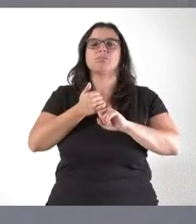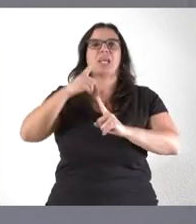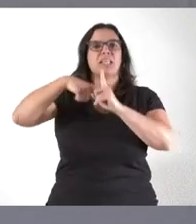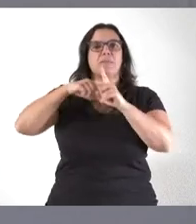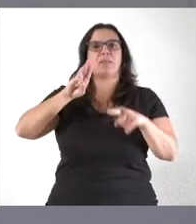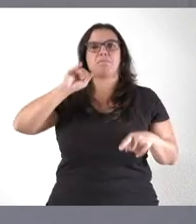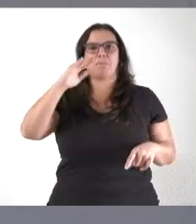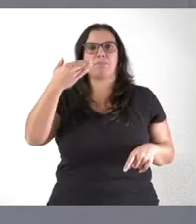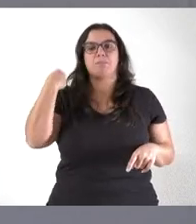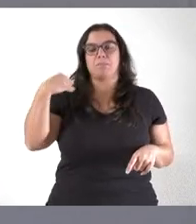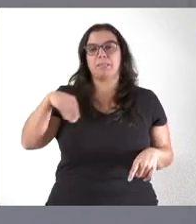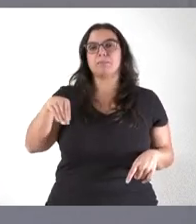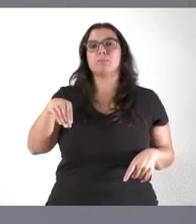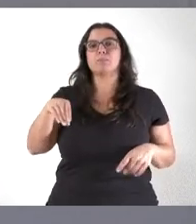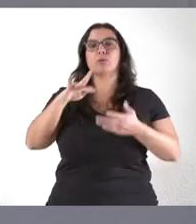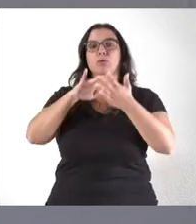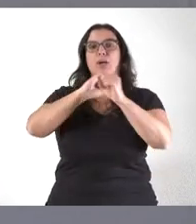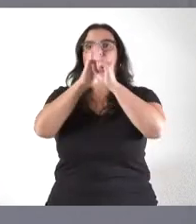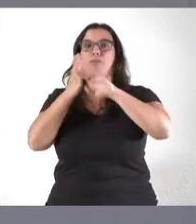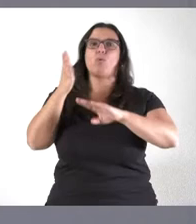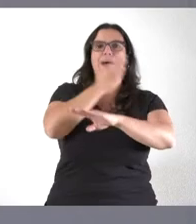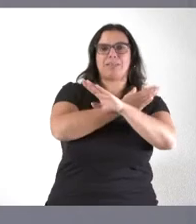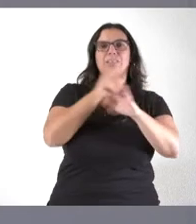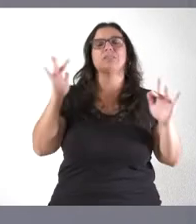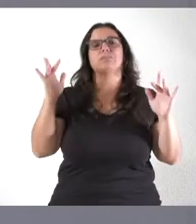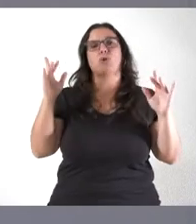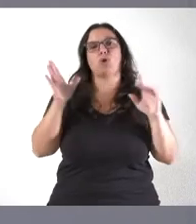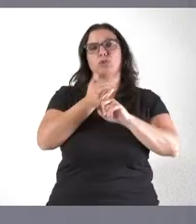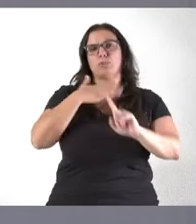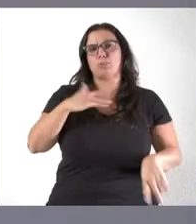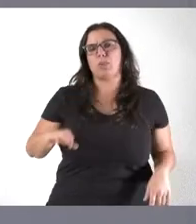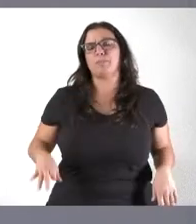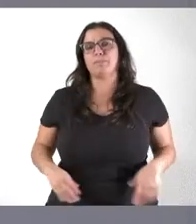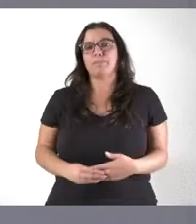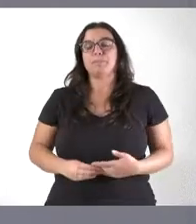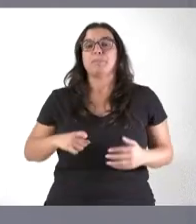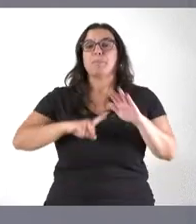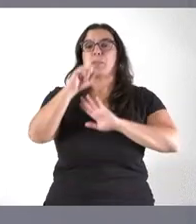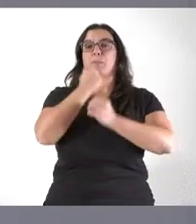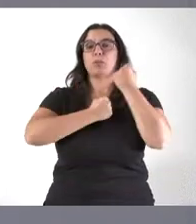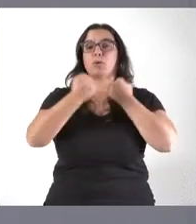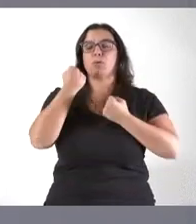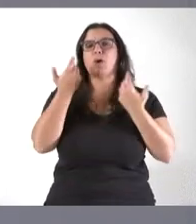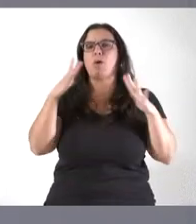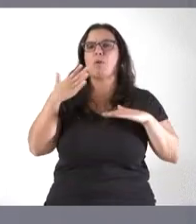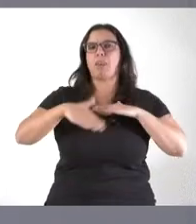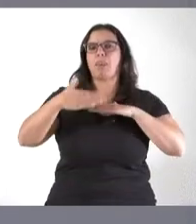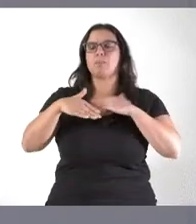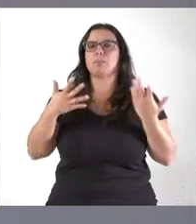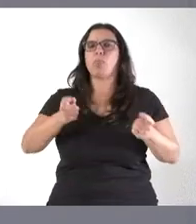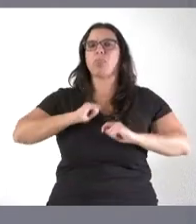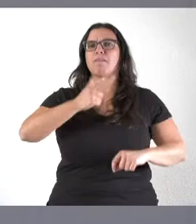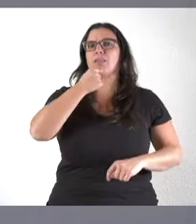que tuvimos antes de la pandemia en nuestra comunidad Autónoma este crecimiento económico a un limitado nos permitirá